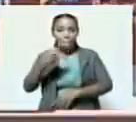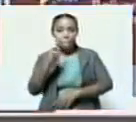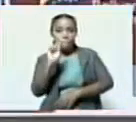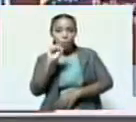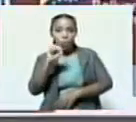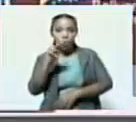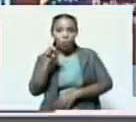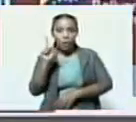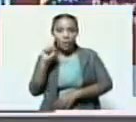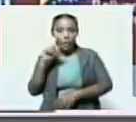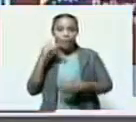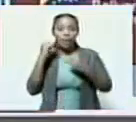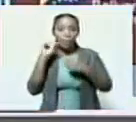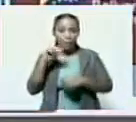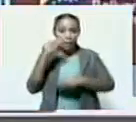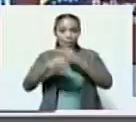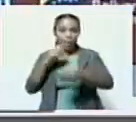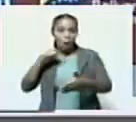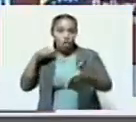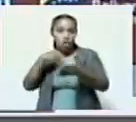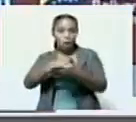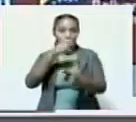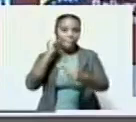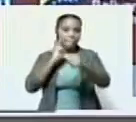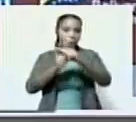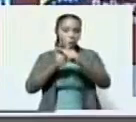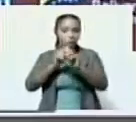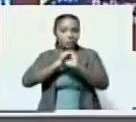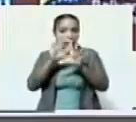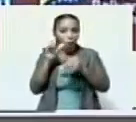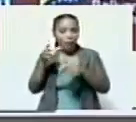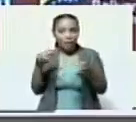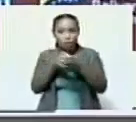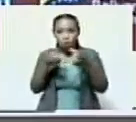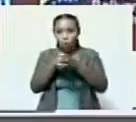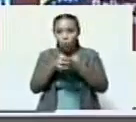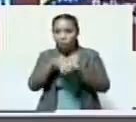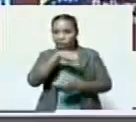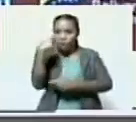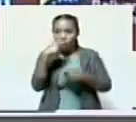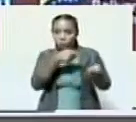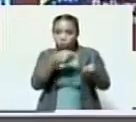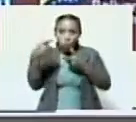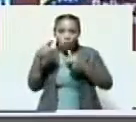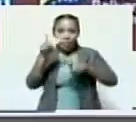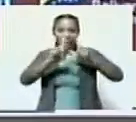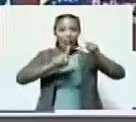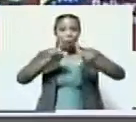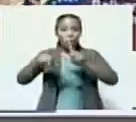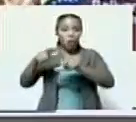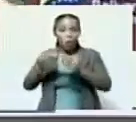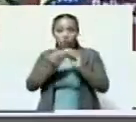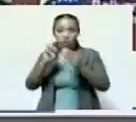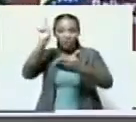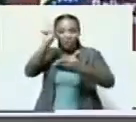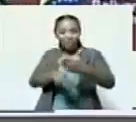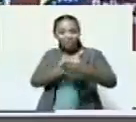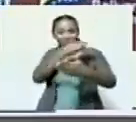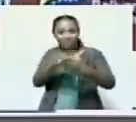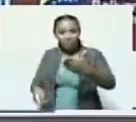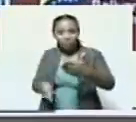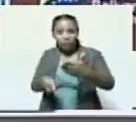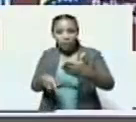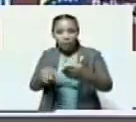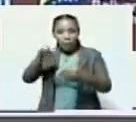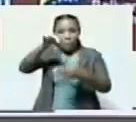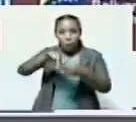también un golpe certero también al narcotráfico, desmantelando laboratorios, erradicando